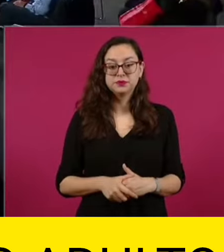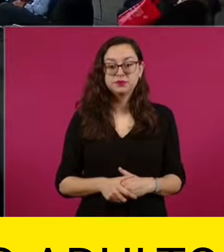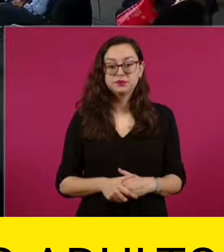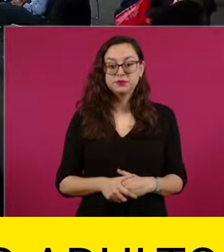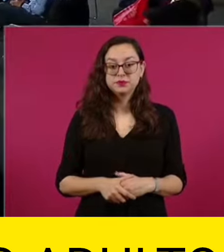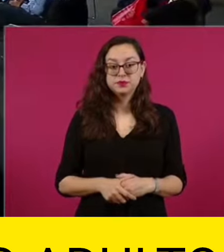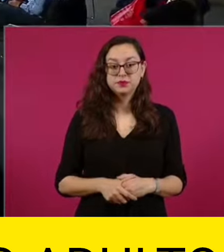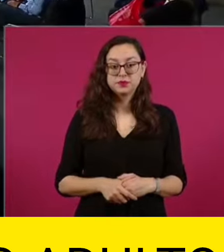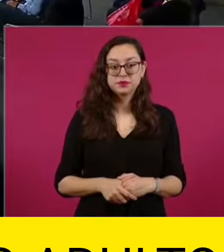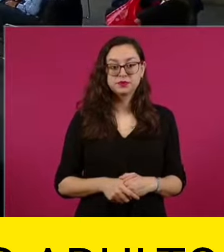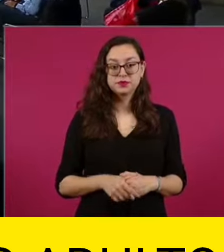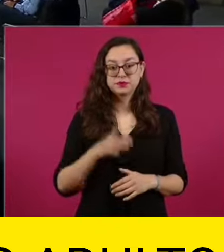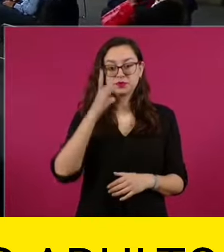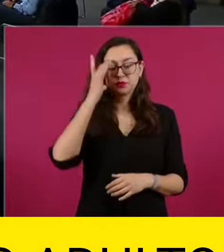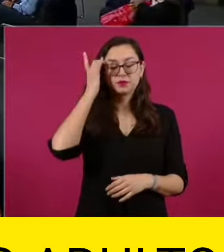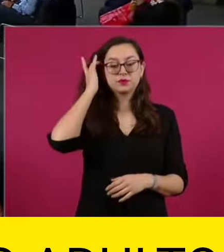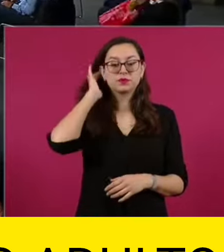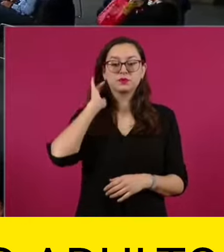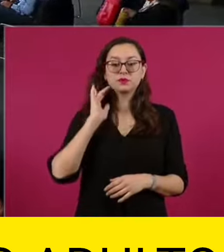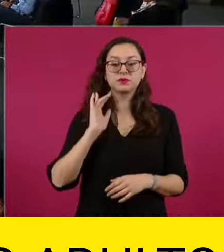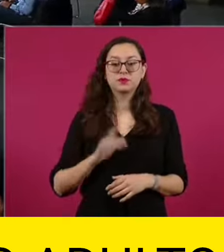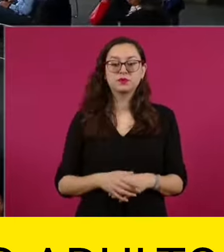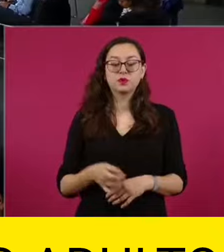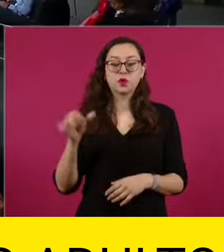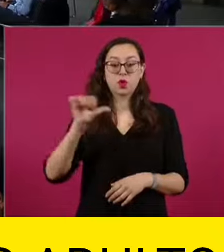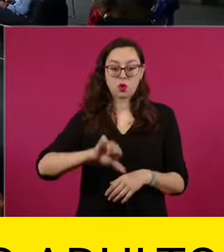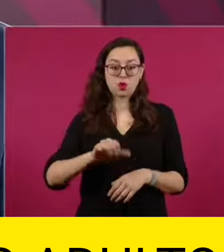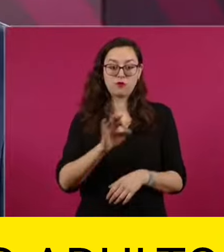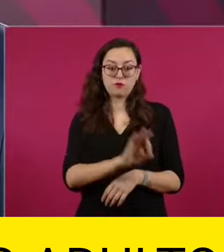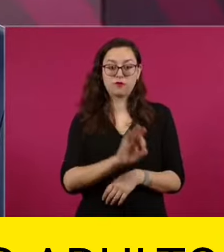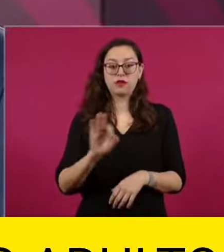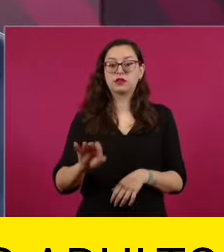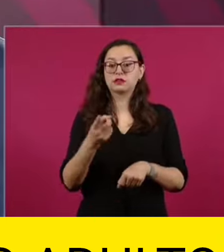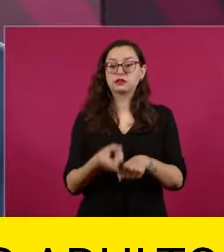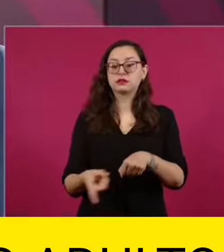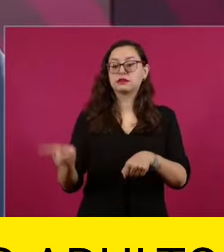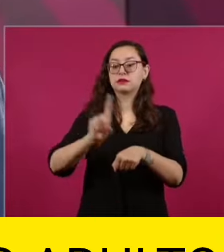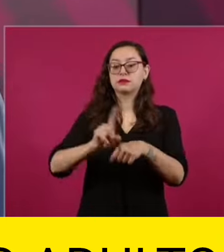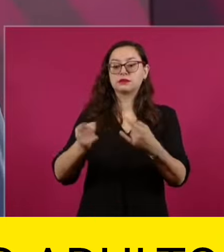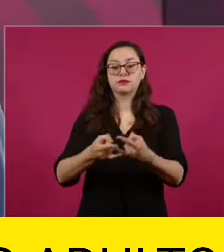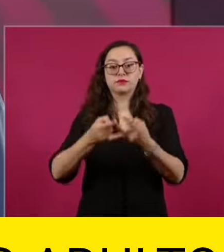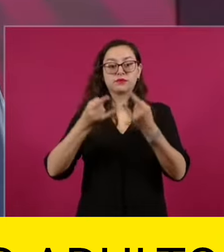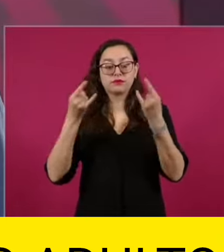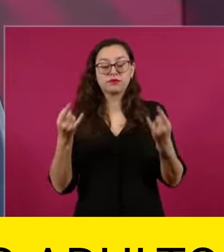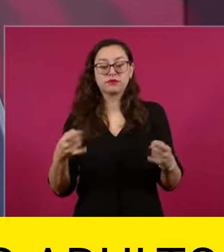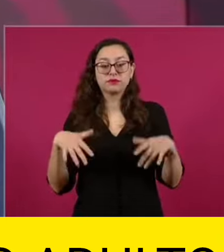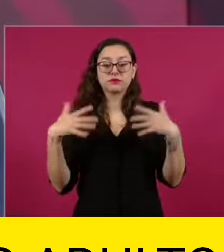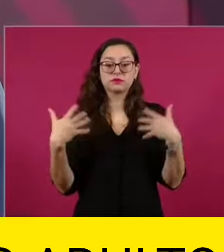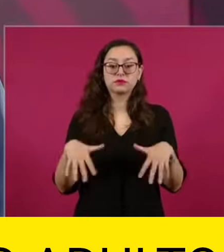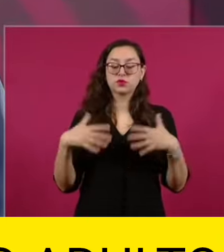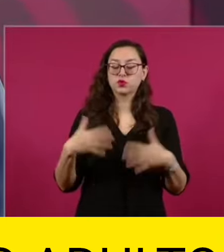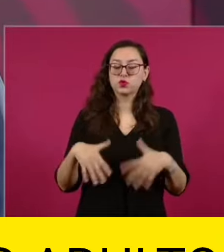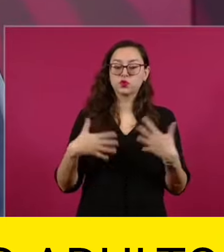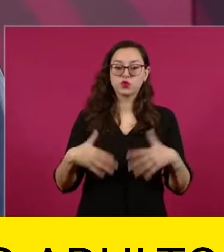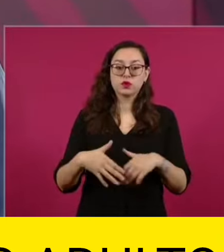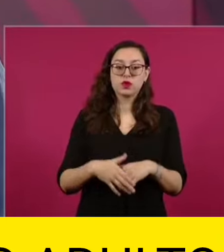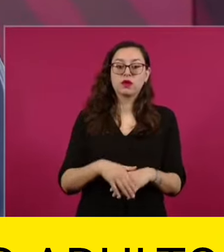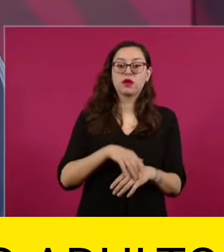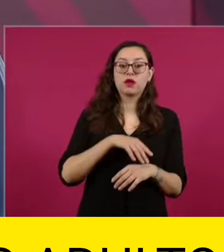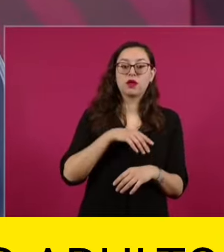de ustedes. Hoy es un día histórico, es el 177 aniversario de